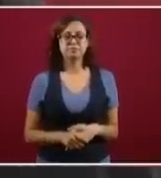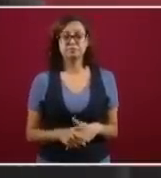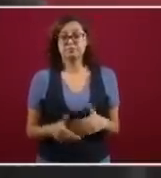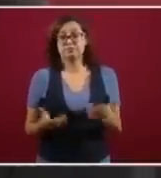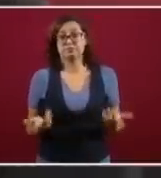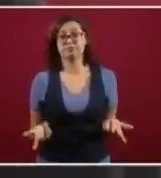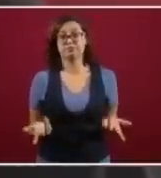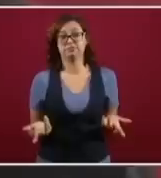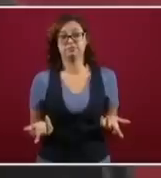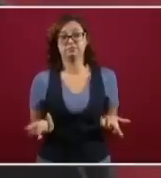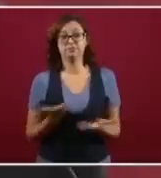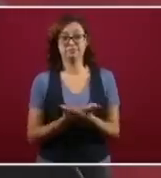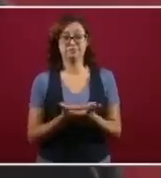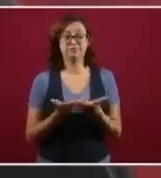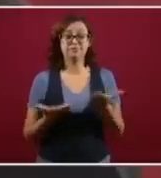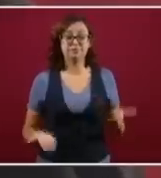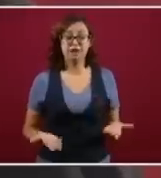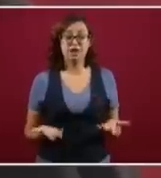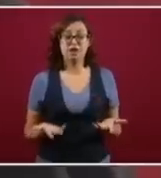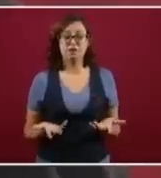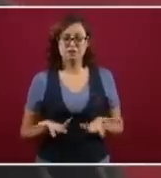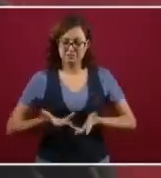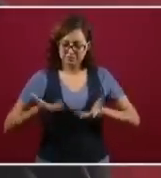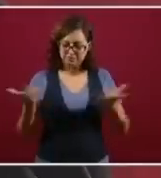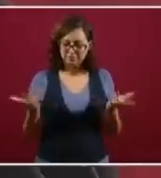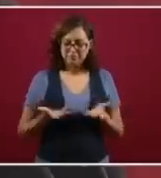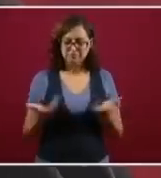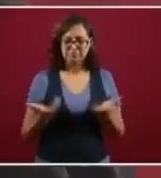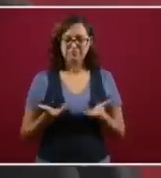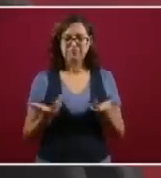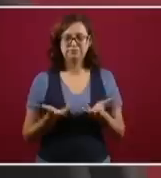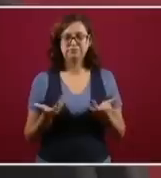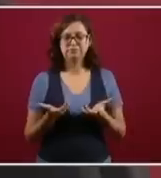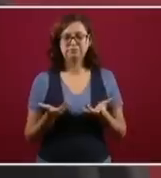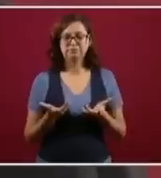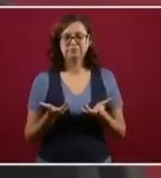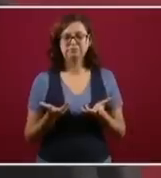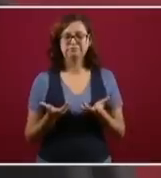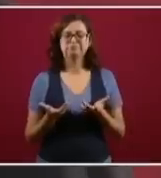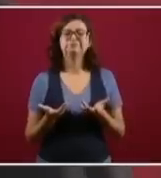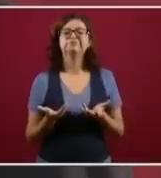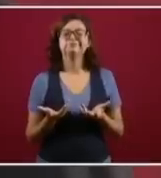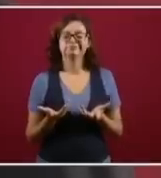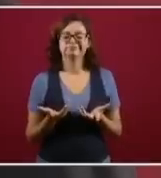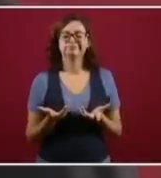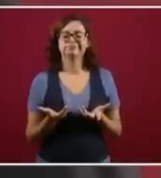Entonces, lo que se está haciendo ahora, pues es evitando